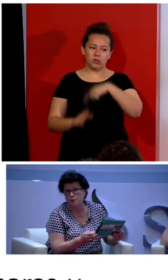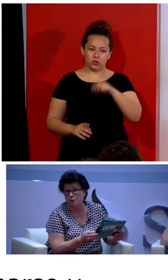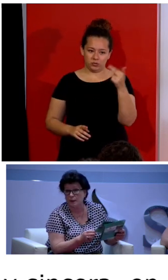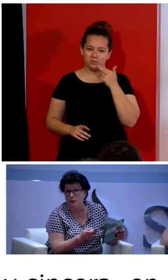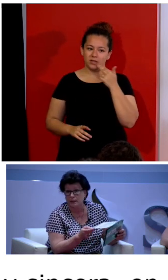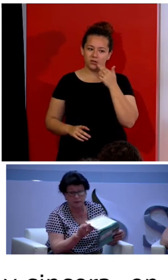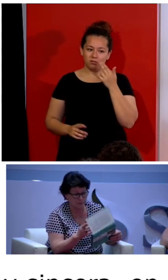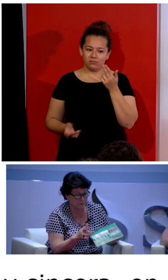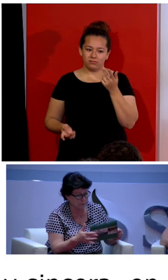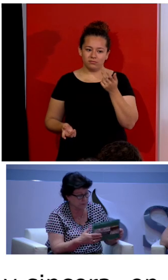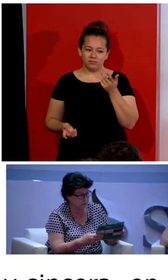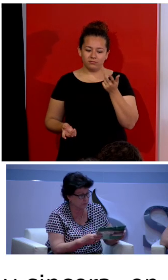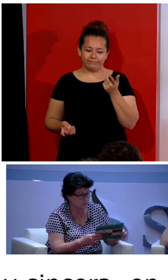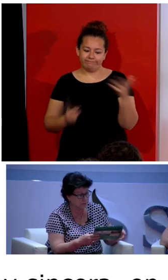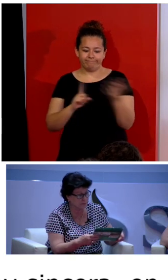de que eso nunca llegara.